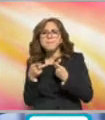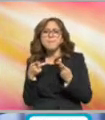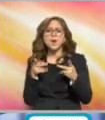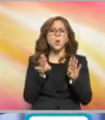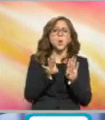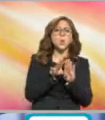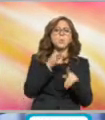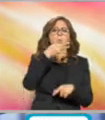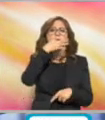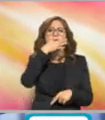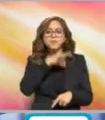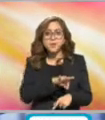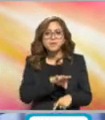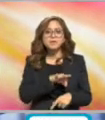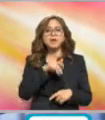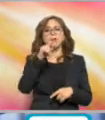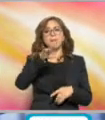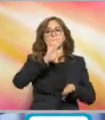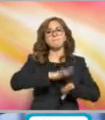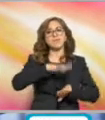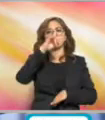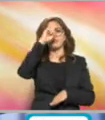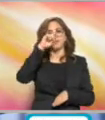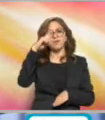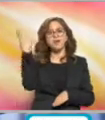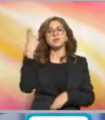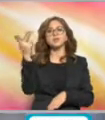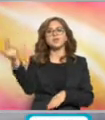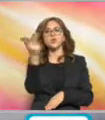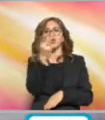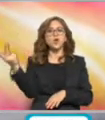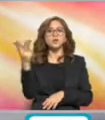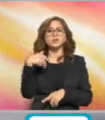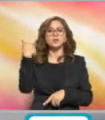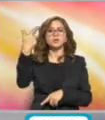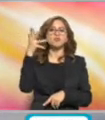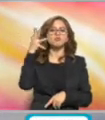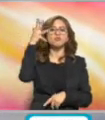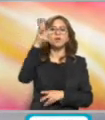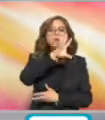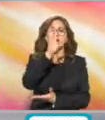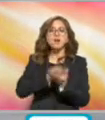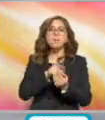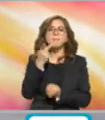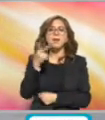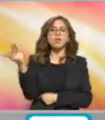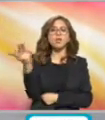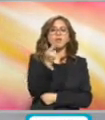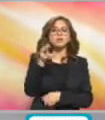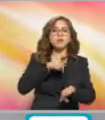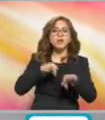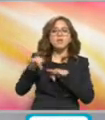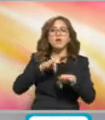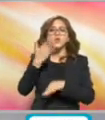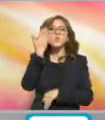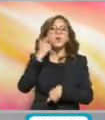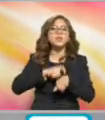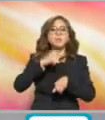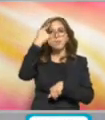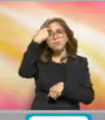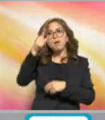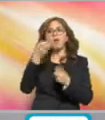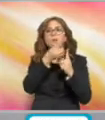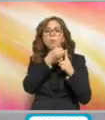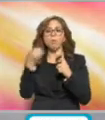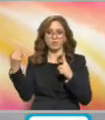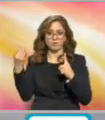fiestas y hacerle la vida ligera a los novios que pues no tienen tiempo de preparar todo, ¿no? Oye, Norma, ¿y cualquiera puede hacer esto? Es